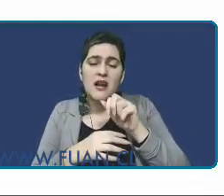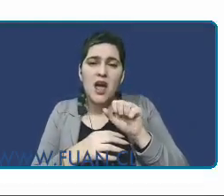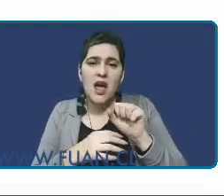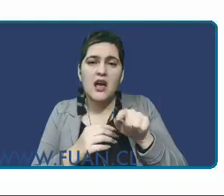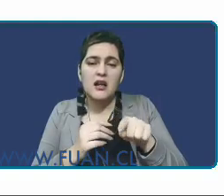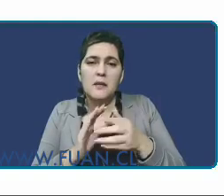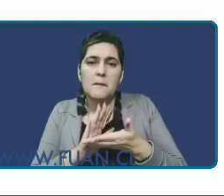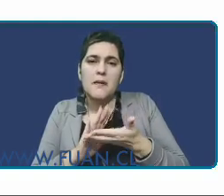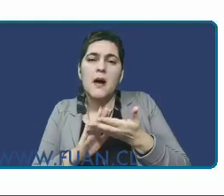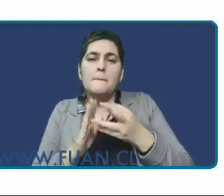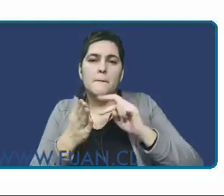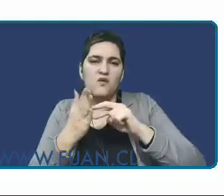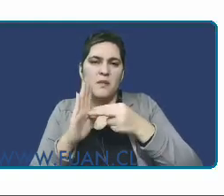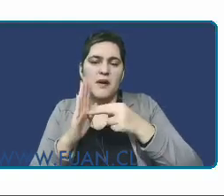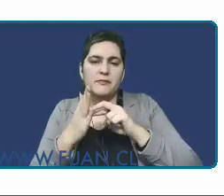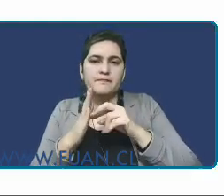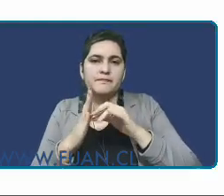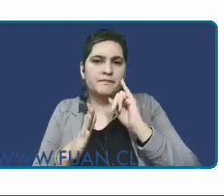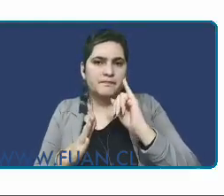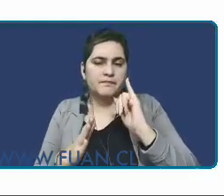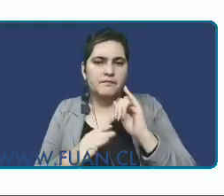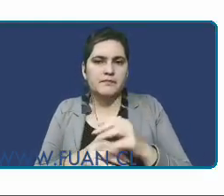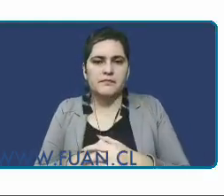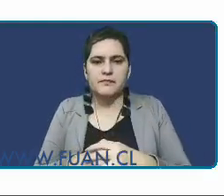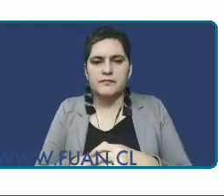problemas, ¿ya?